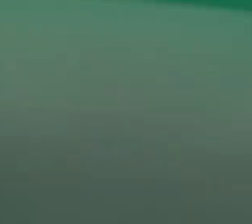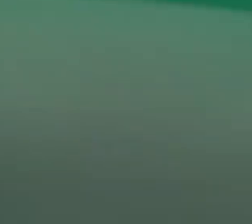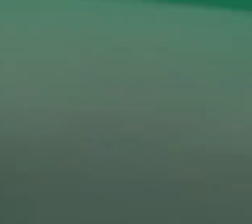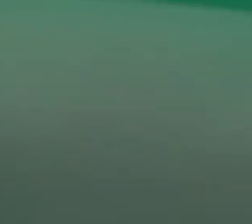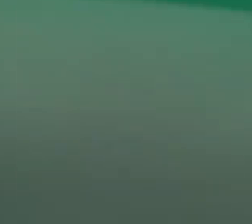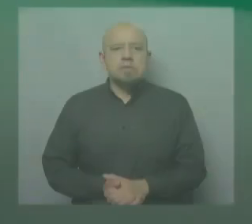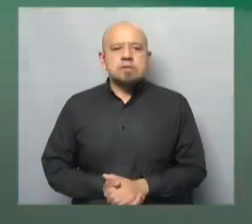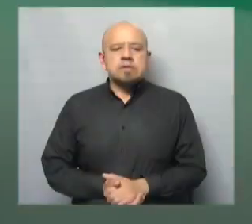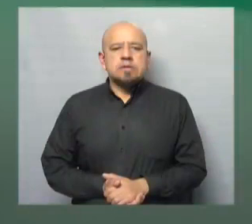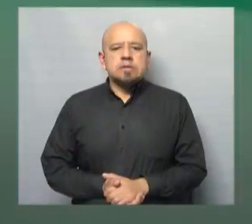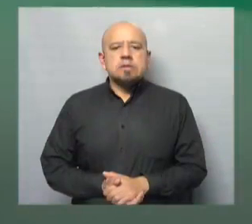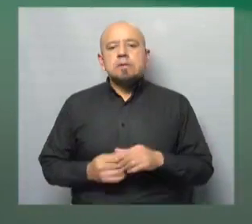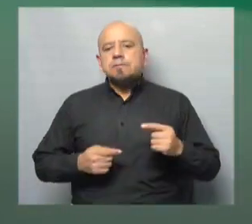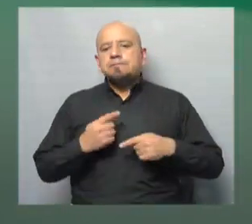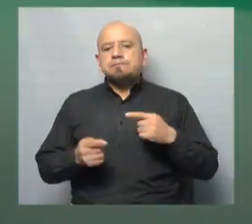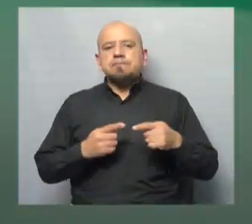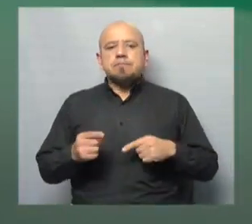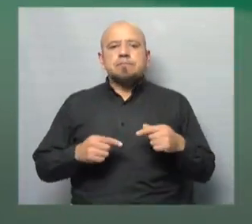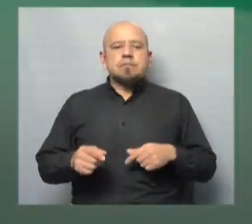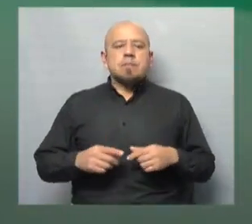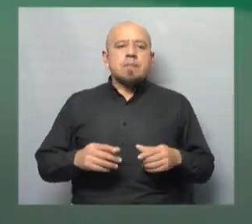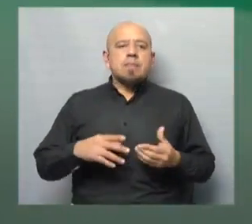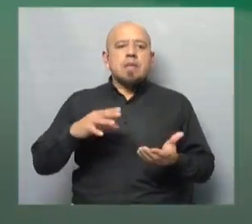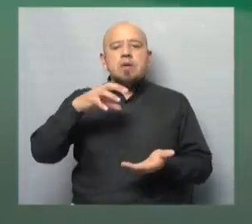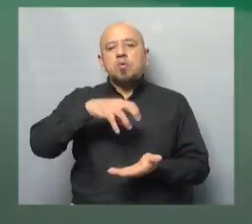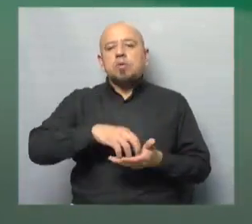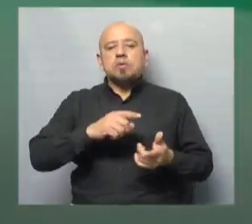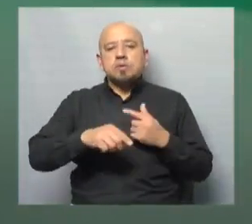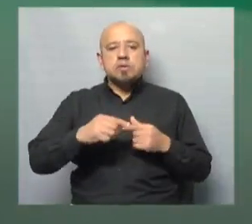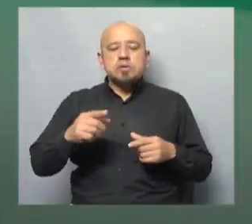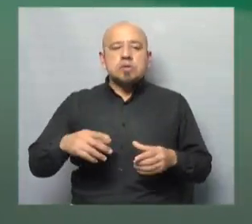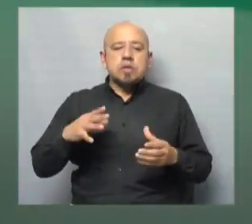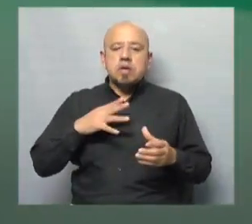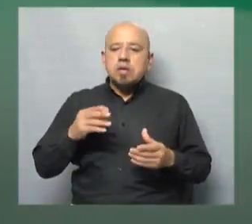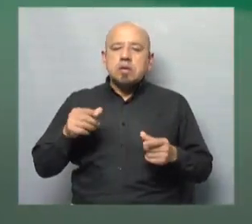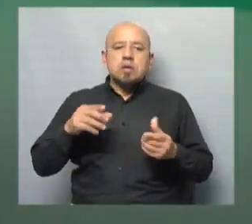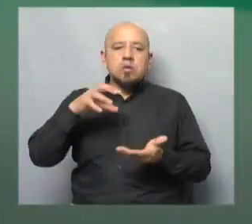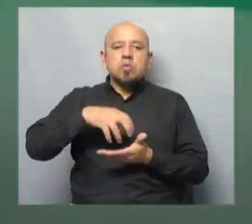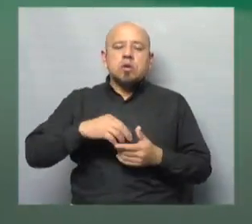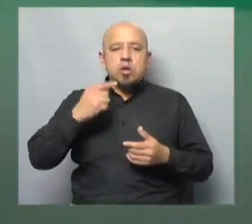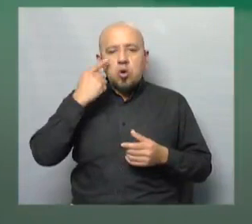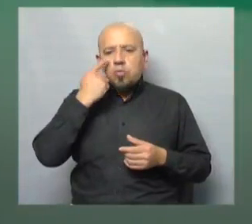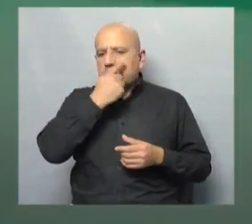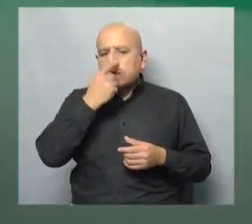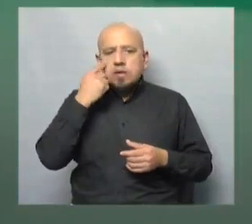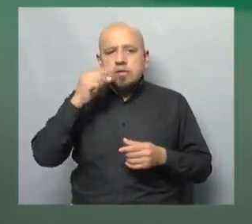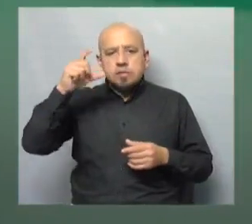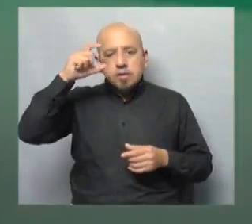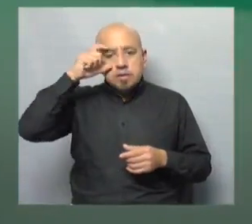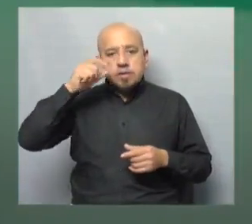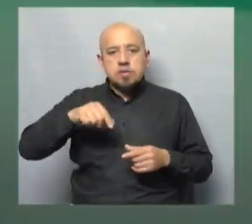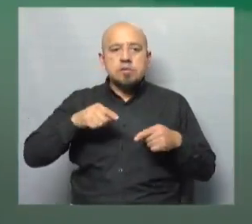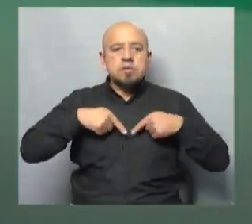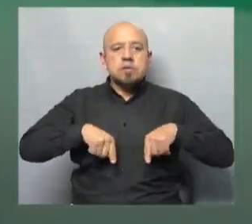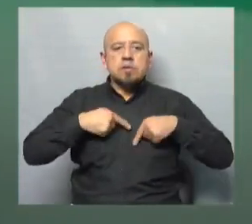ahora segundo bloque eclipse en tres casas de óptica que nuclea a muchas ópticas emitió un comunicado recientemente poniéndose a disposición de la